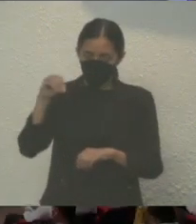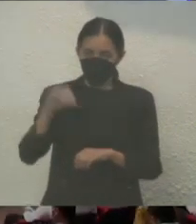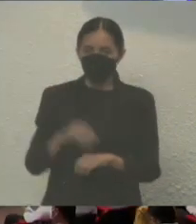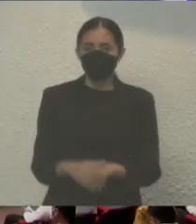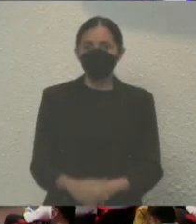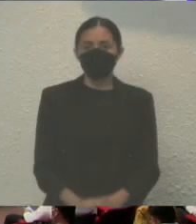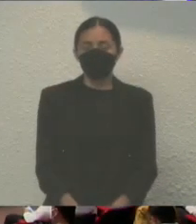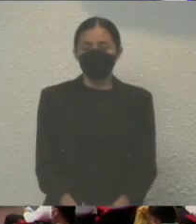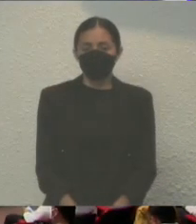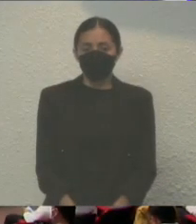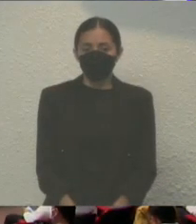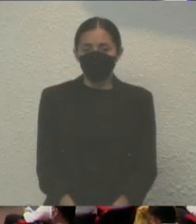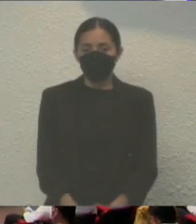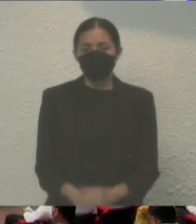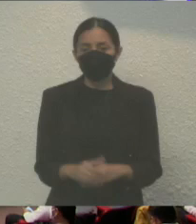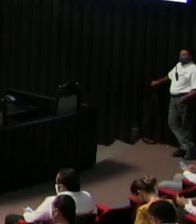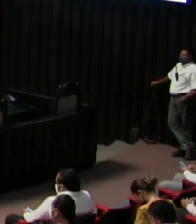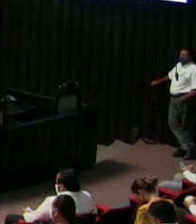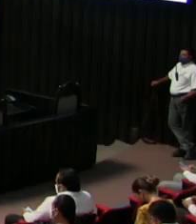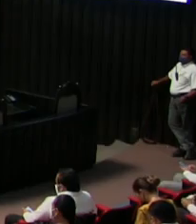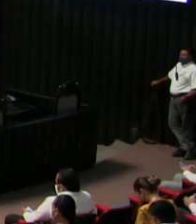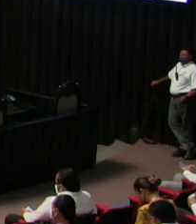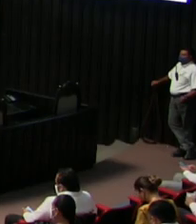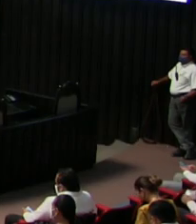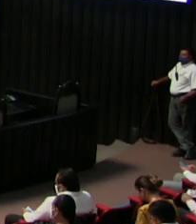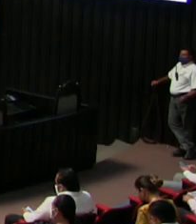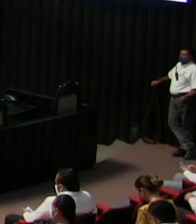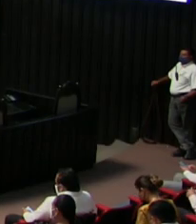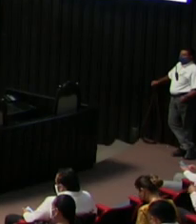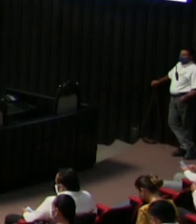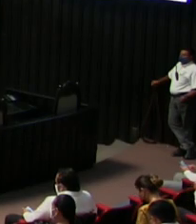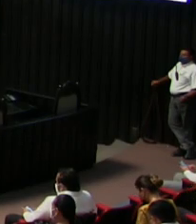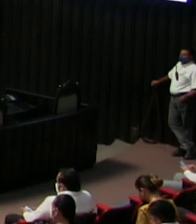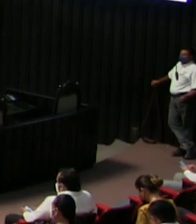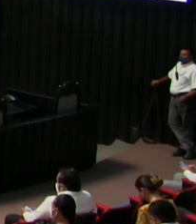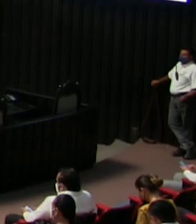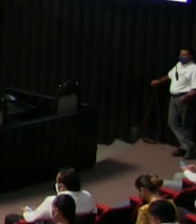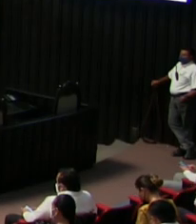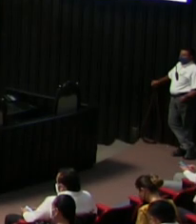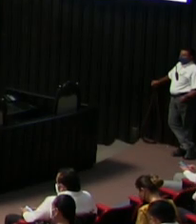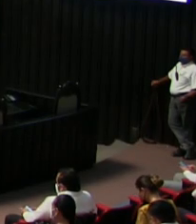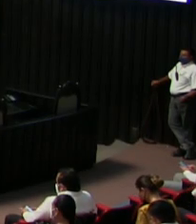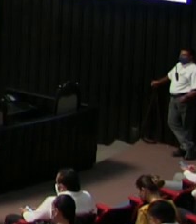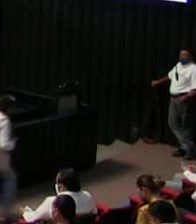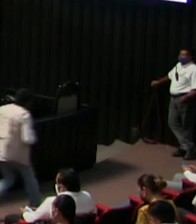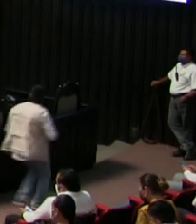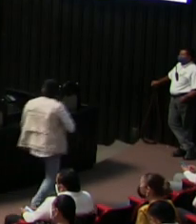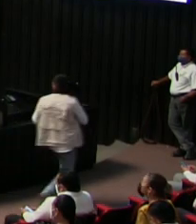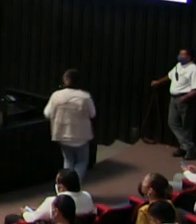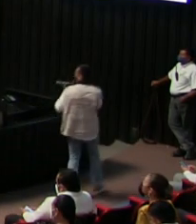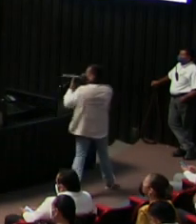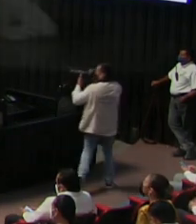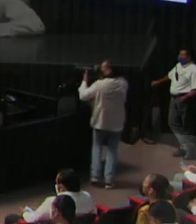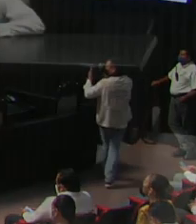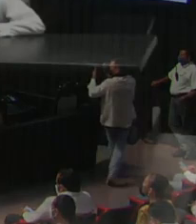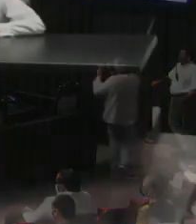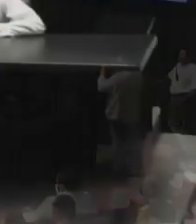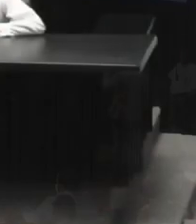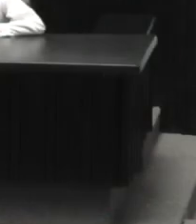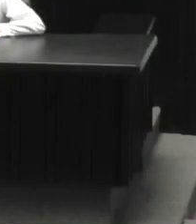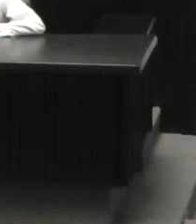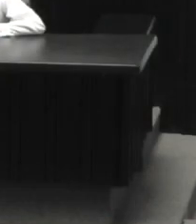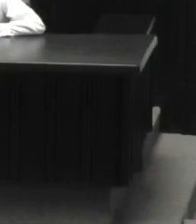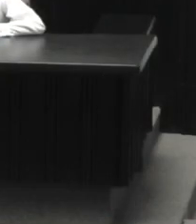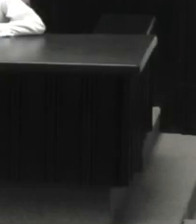Roo. Magistrado Gustavo Adolfo del Rosal Ricalde, Presidente del Tribunal Superior de Justicia y del Consejo de la